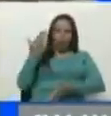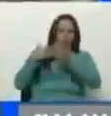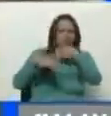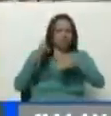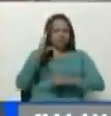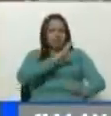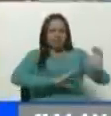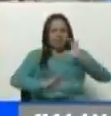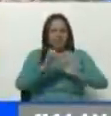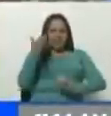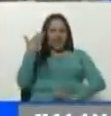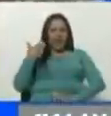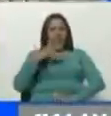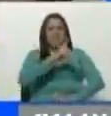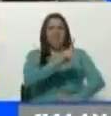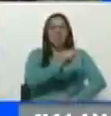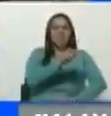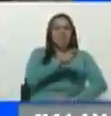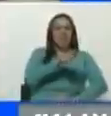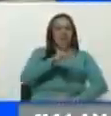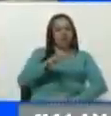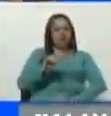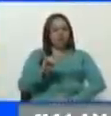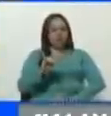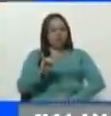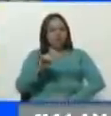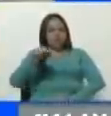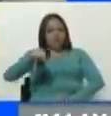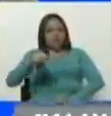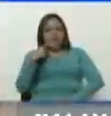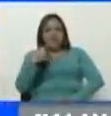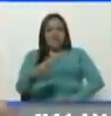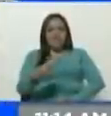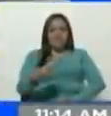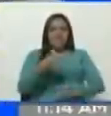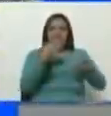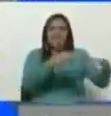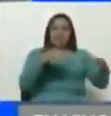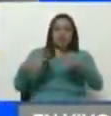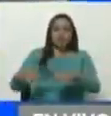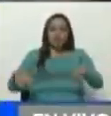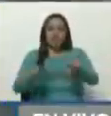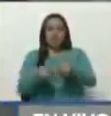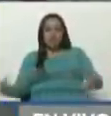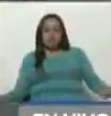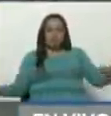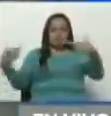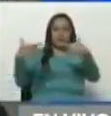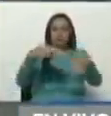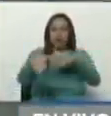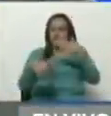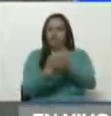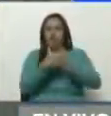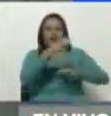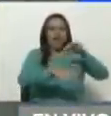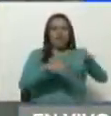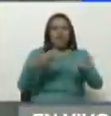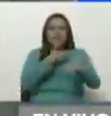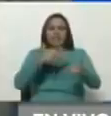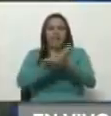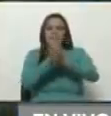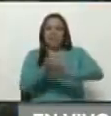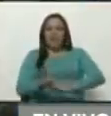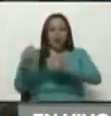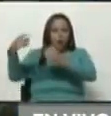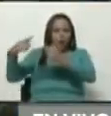creer que la naturaleza es una lucha de todos contra todos, en que todos los animales están empeñados en destruir a todos los